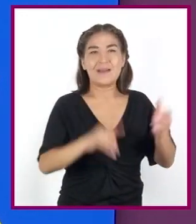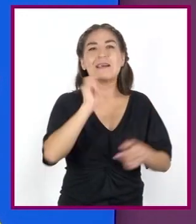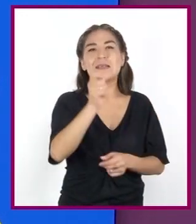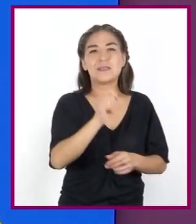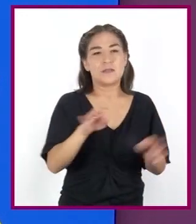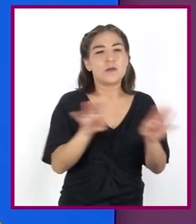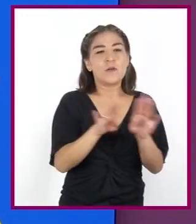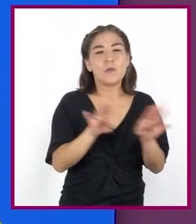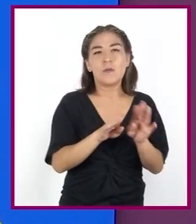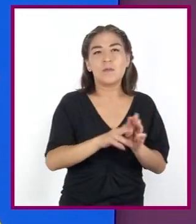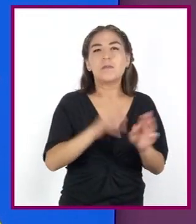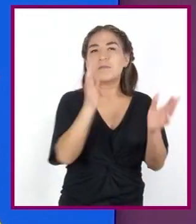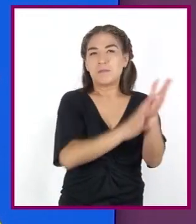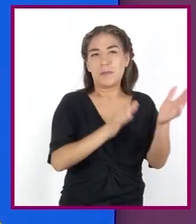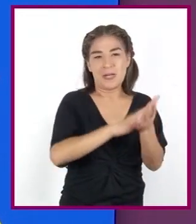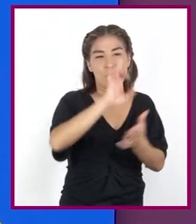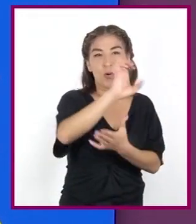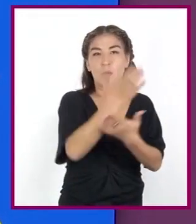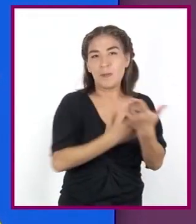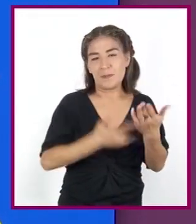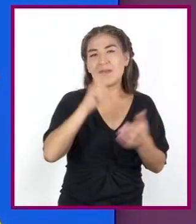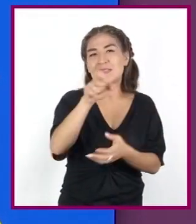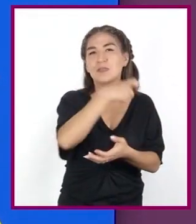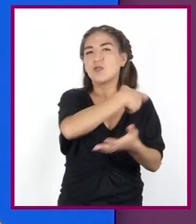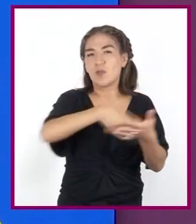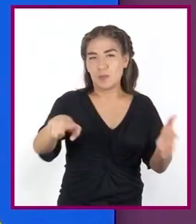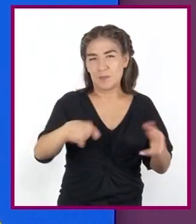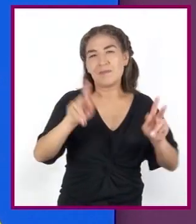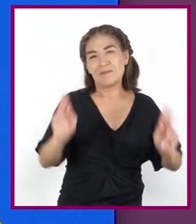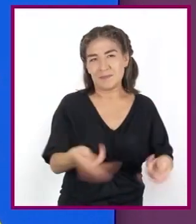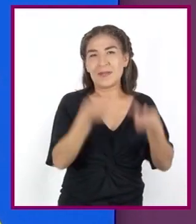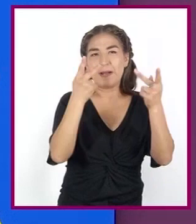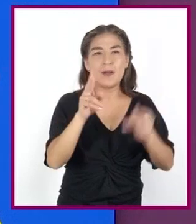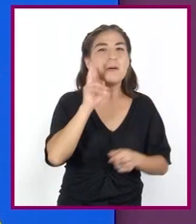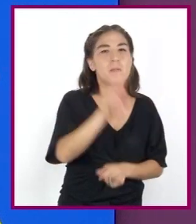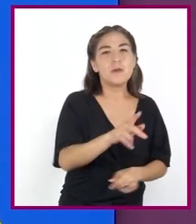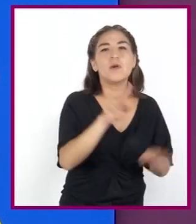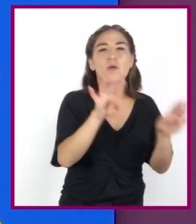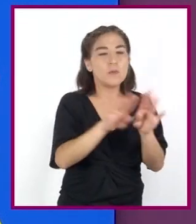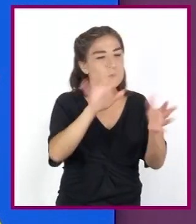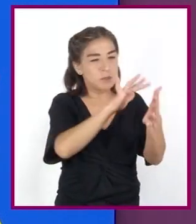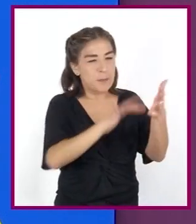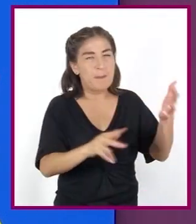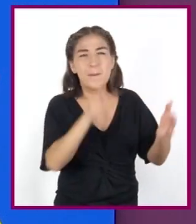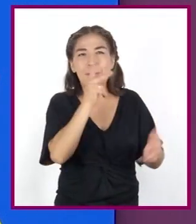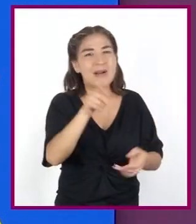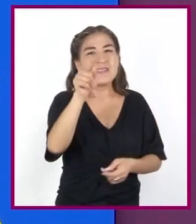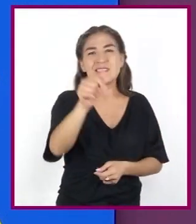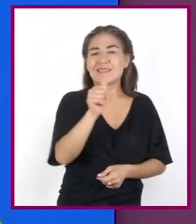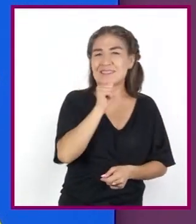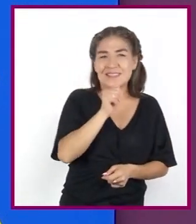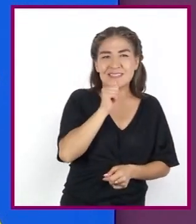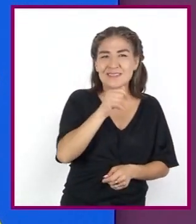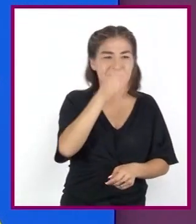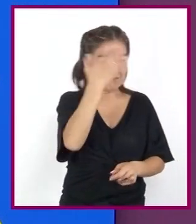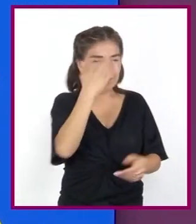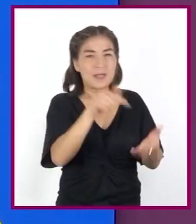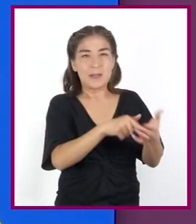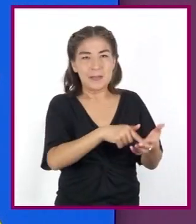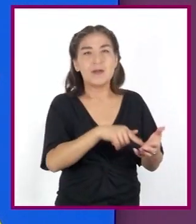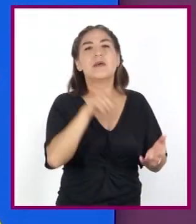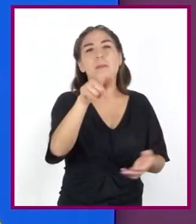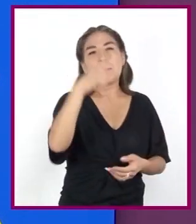una cláusula de un contrato de compra-venta. Traten de identificar aquellas palabras de las cuales no conozcan